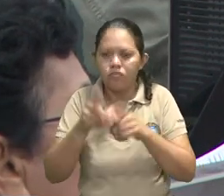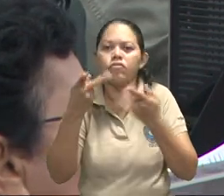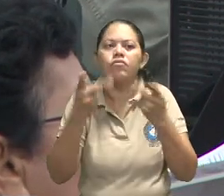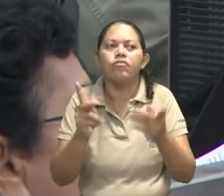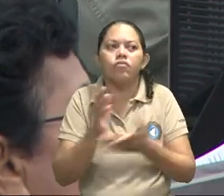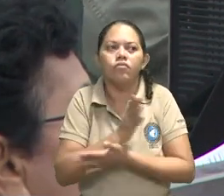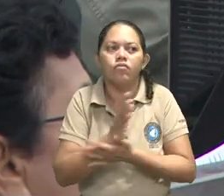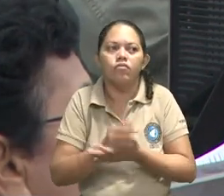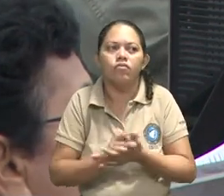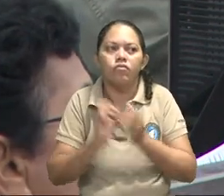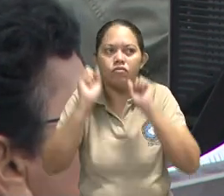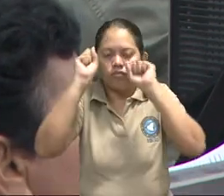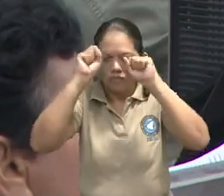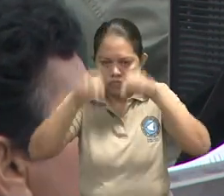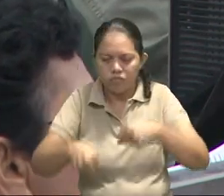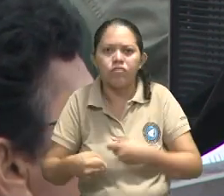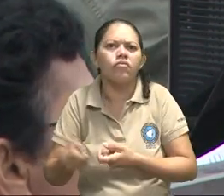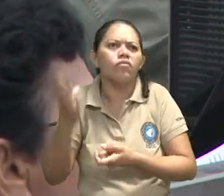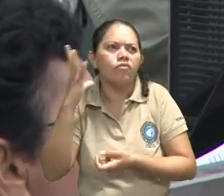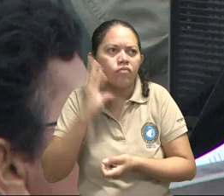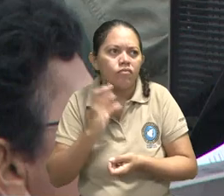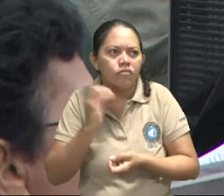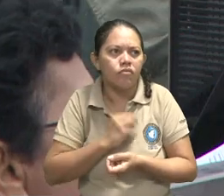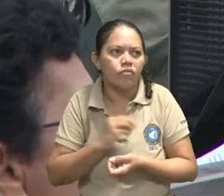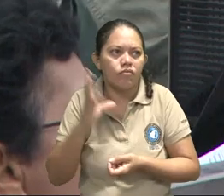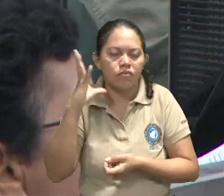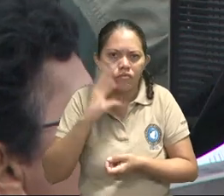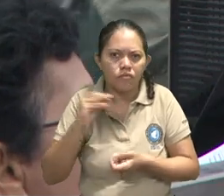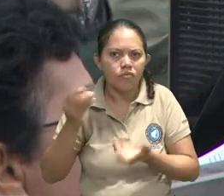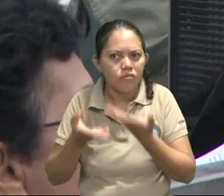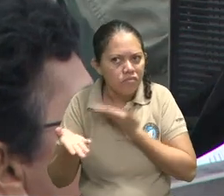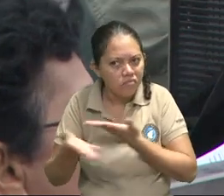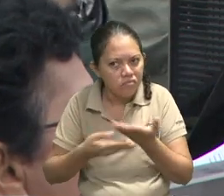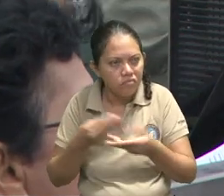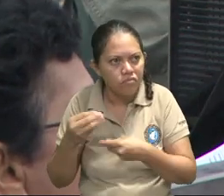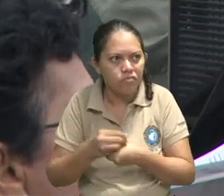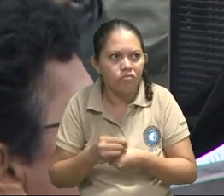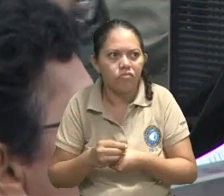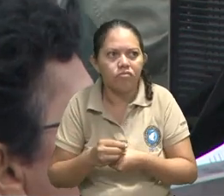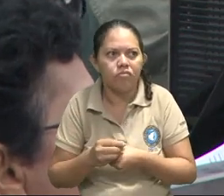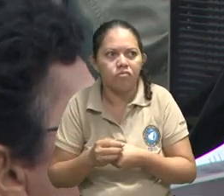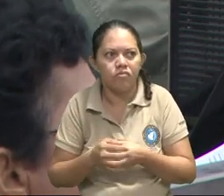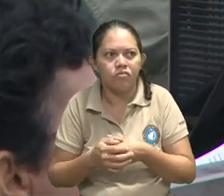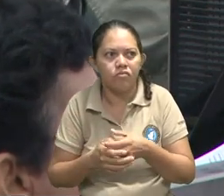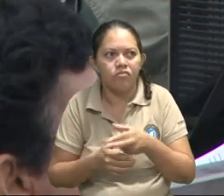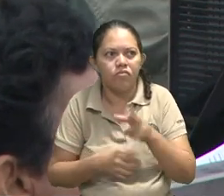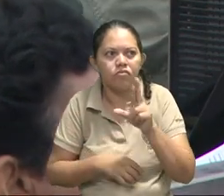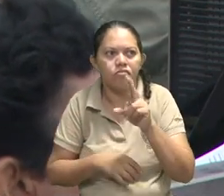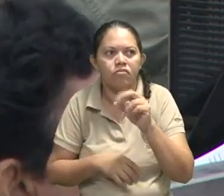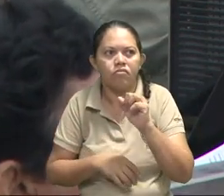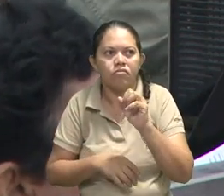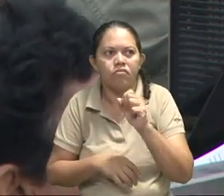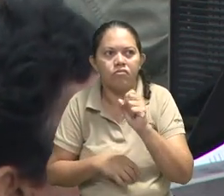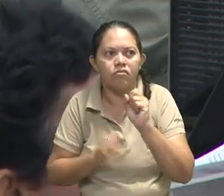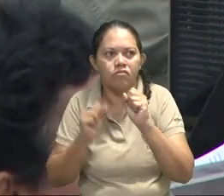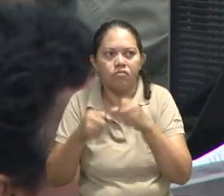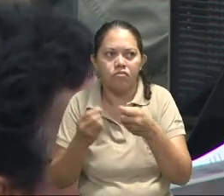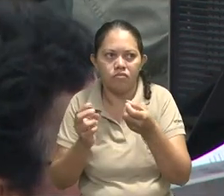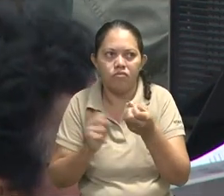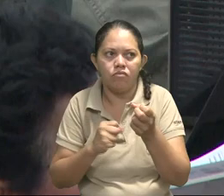controlado donde podés experimentar, por eso se le llama arenero, caja experimental, donde vos